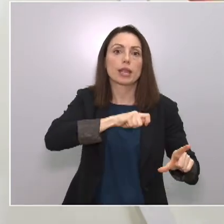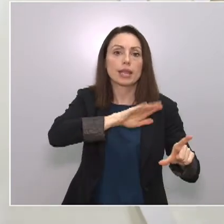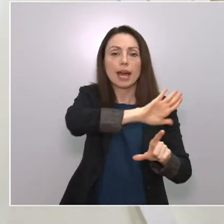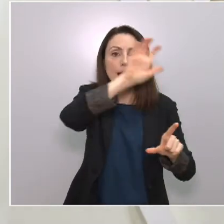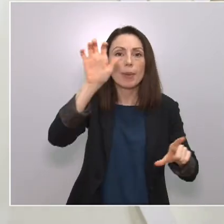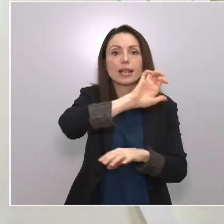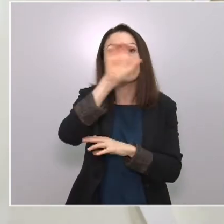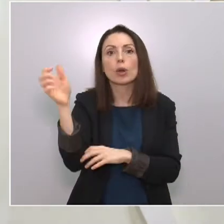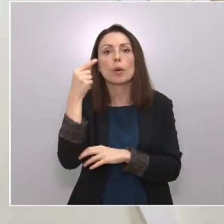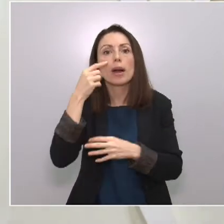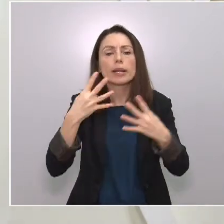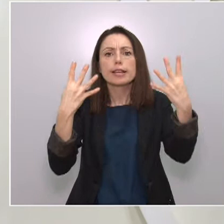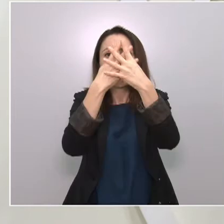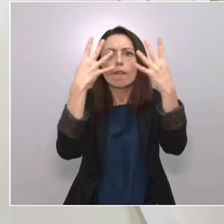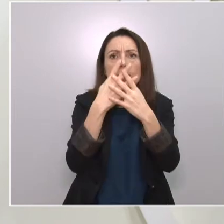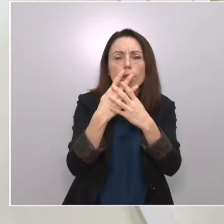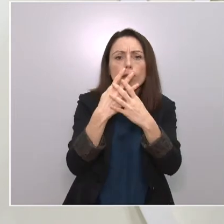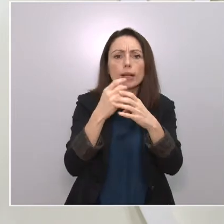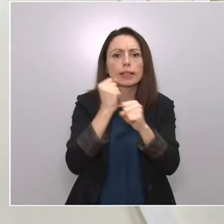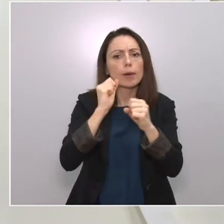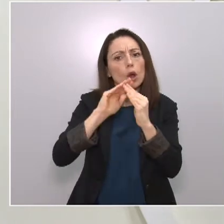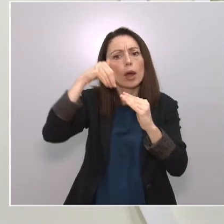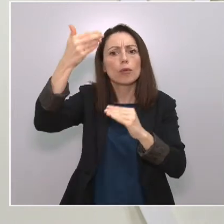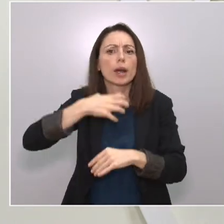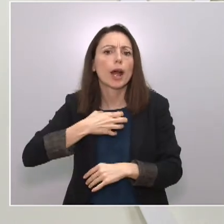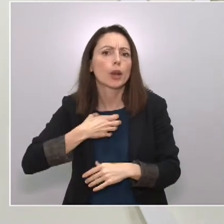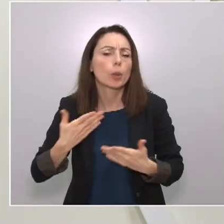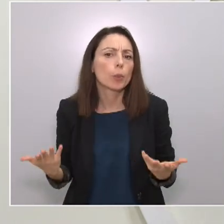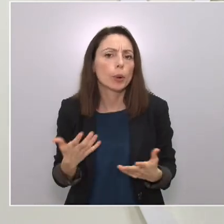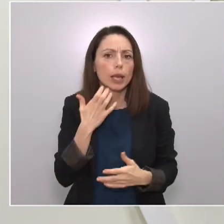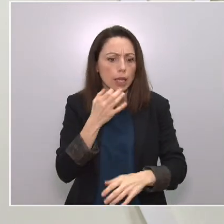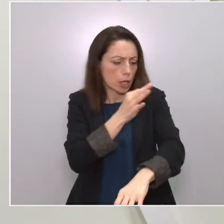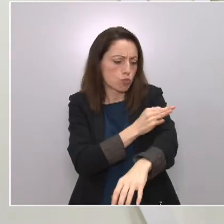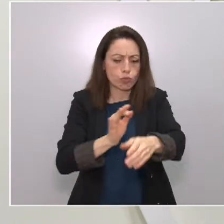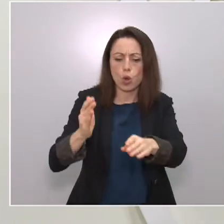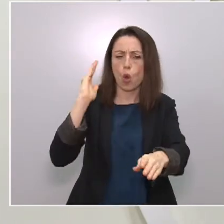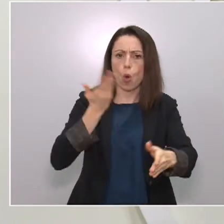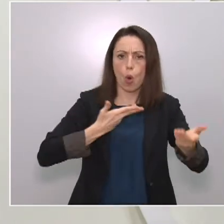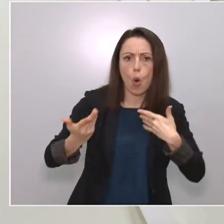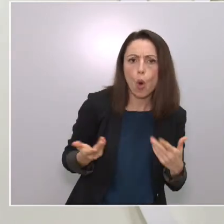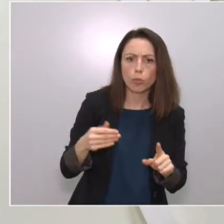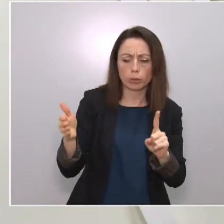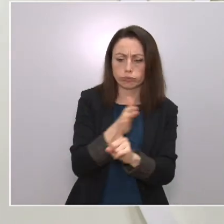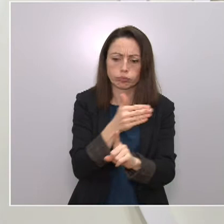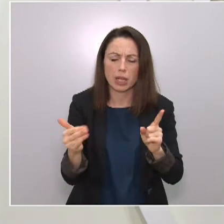alambradas metálicas que impiden la salida de los trabajadores, si tienen moratones, golpes, contusiones,